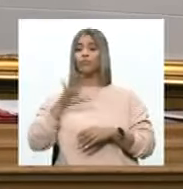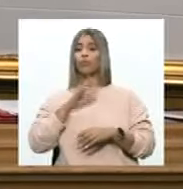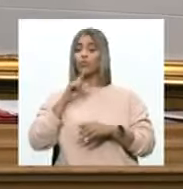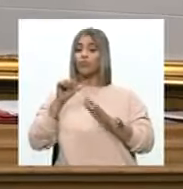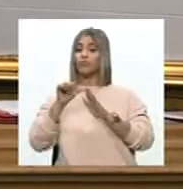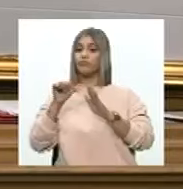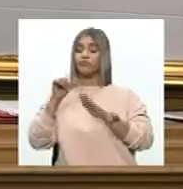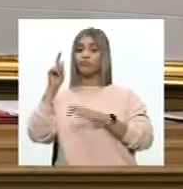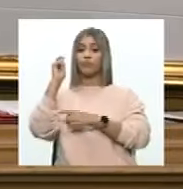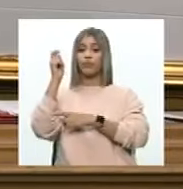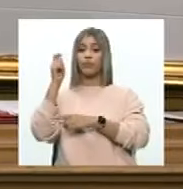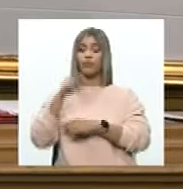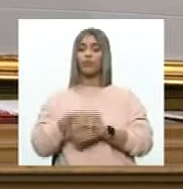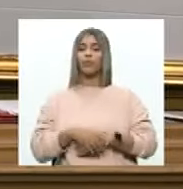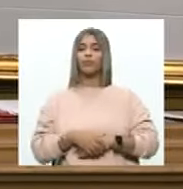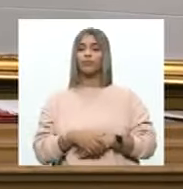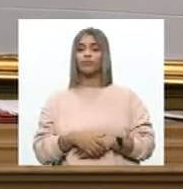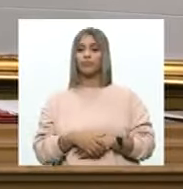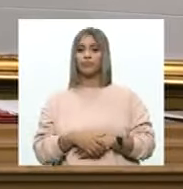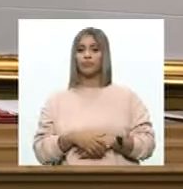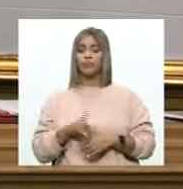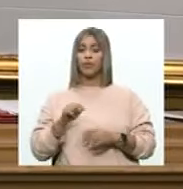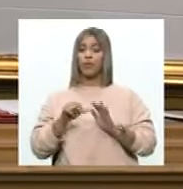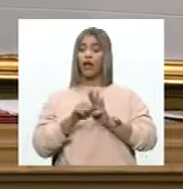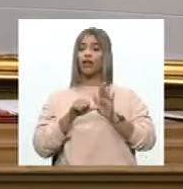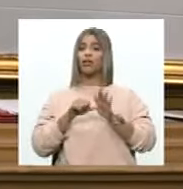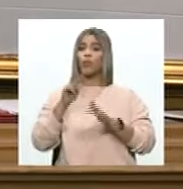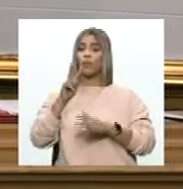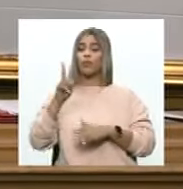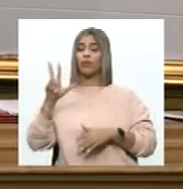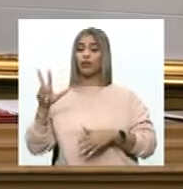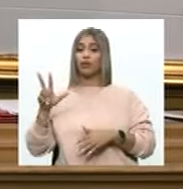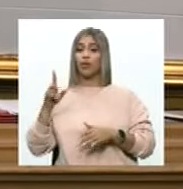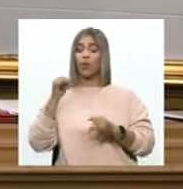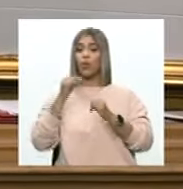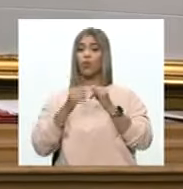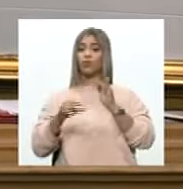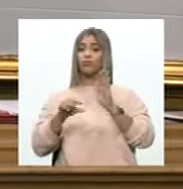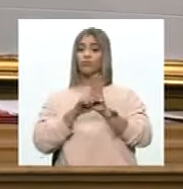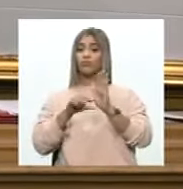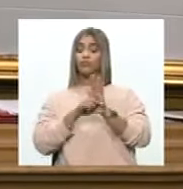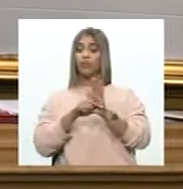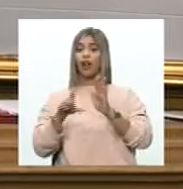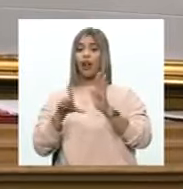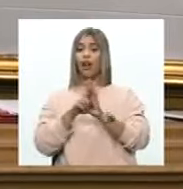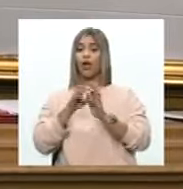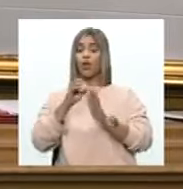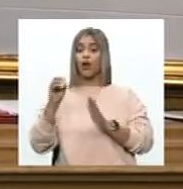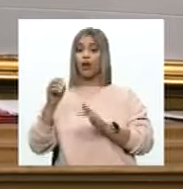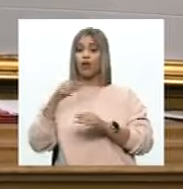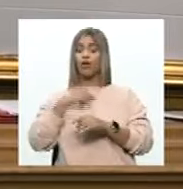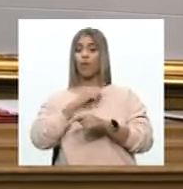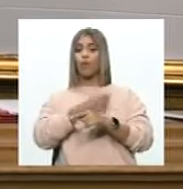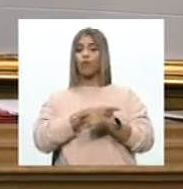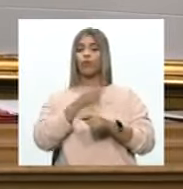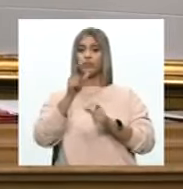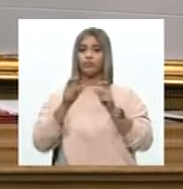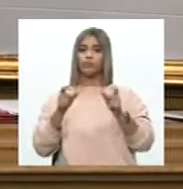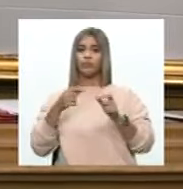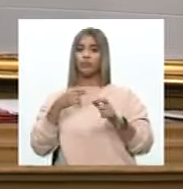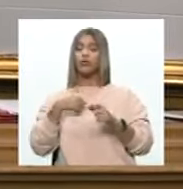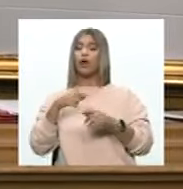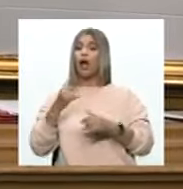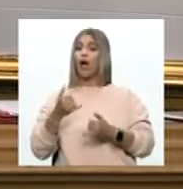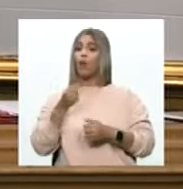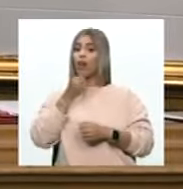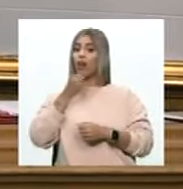República Bolivariana de Venezuela y el artículo 23 en su última parte de la Ley Orgánica del Poder Ciudadano, dejo en el derecho de